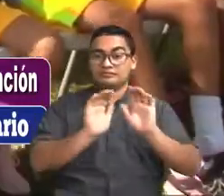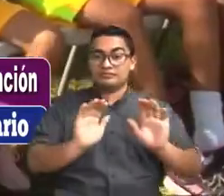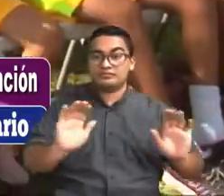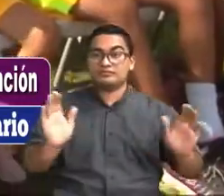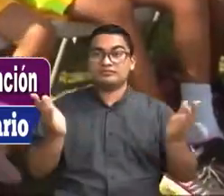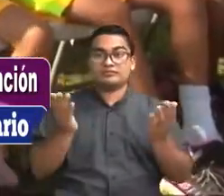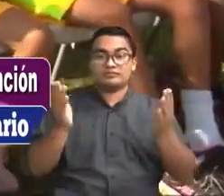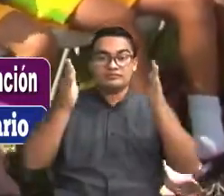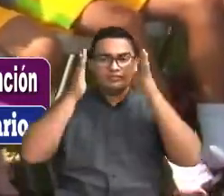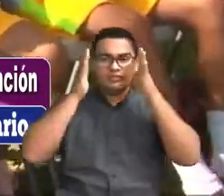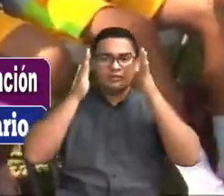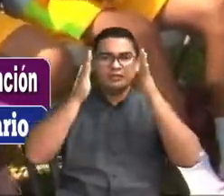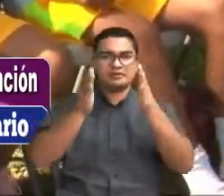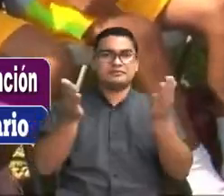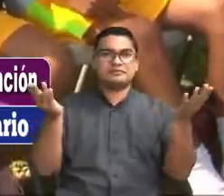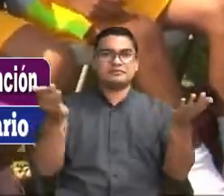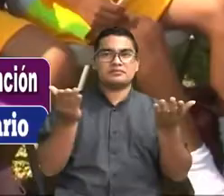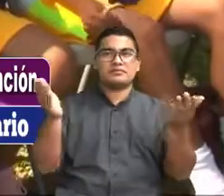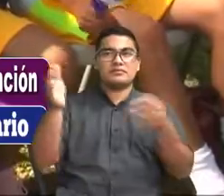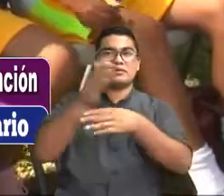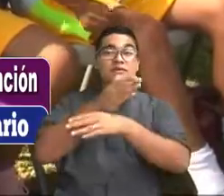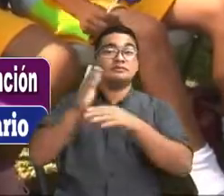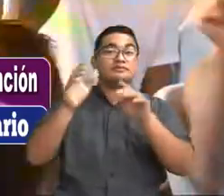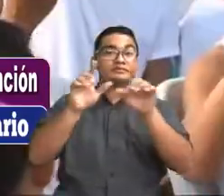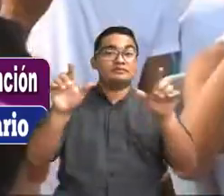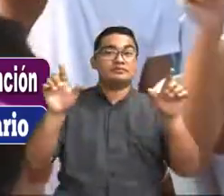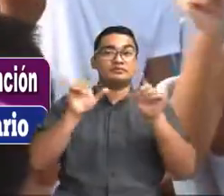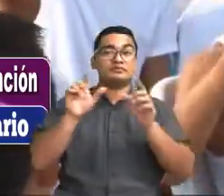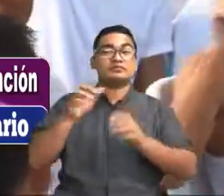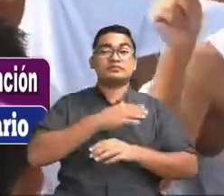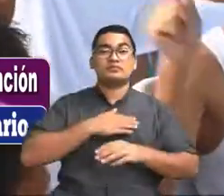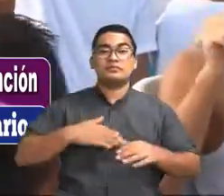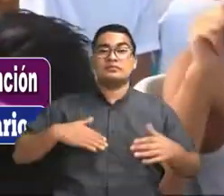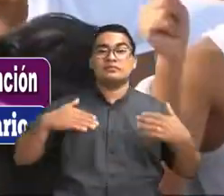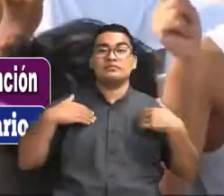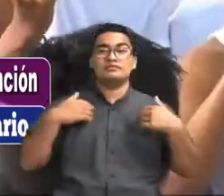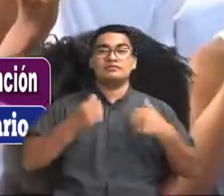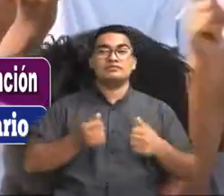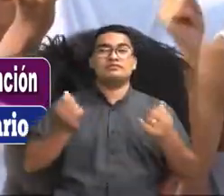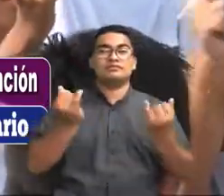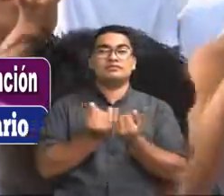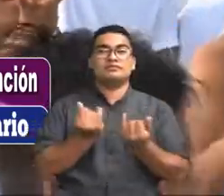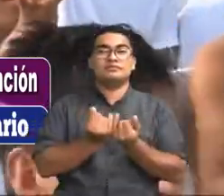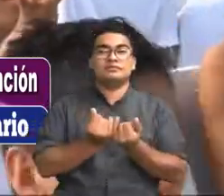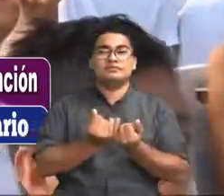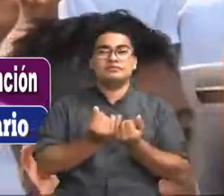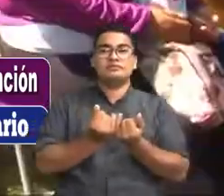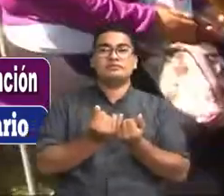de atención en estos centros que tiene el Ministerio de Salud y también de